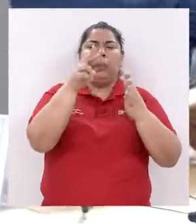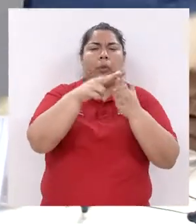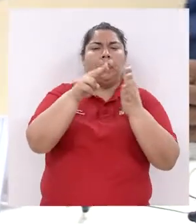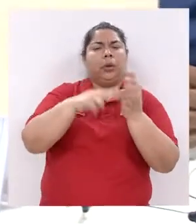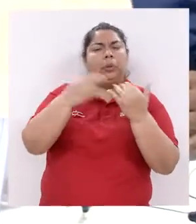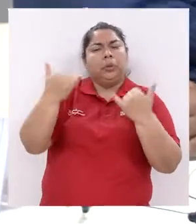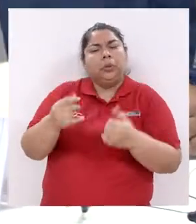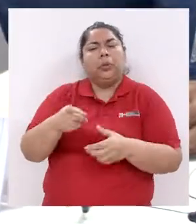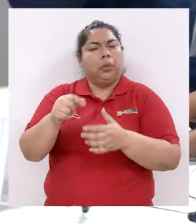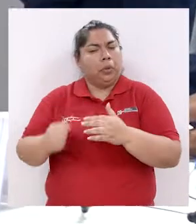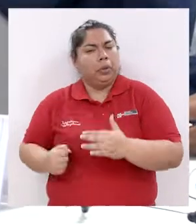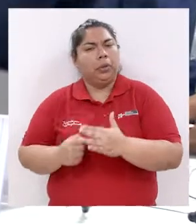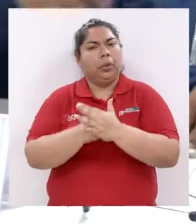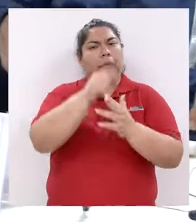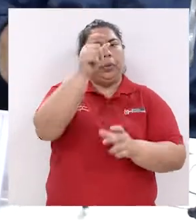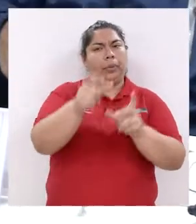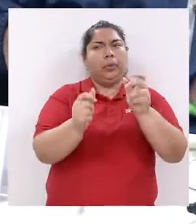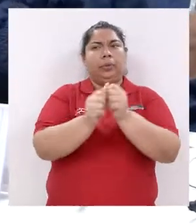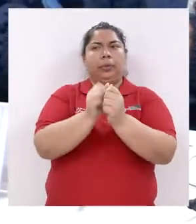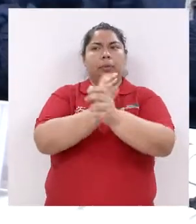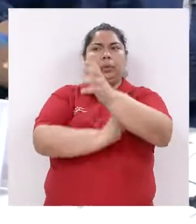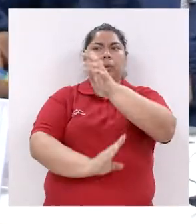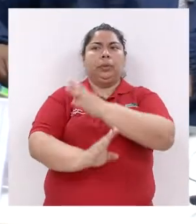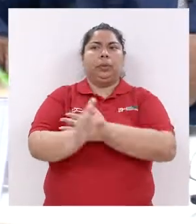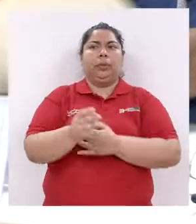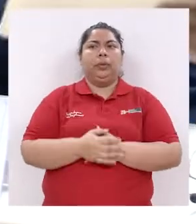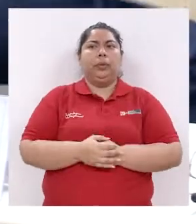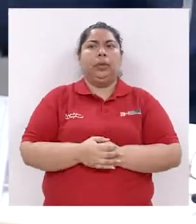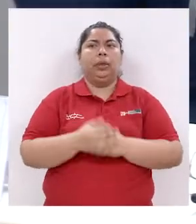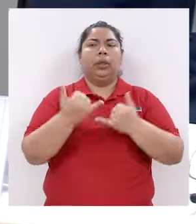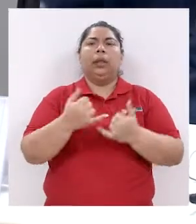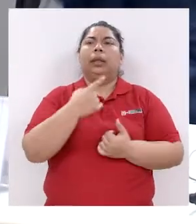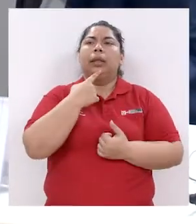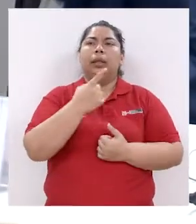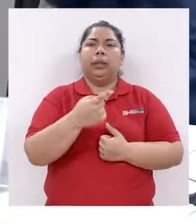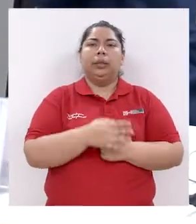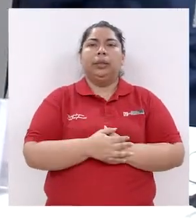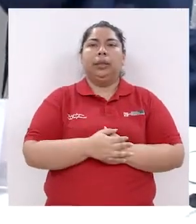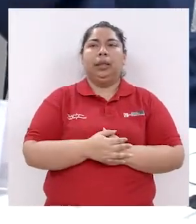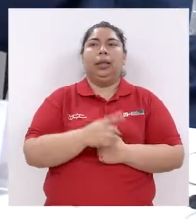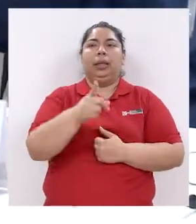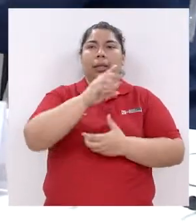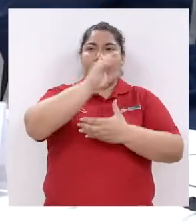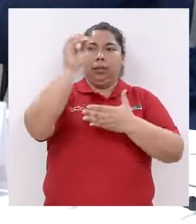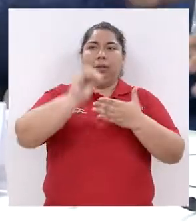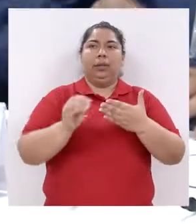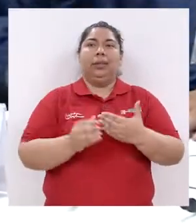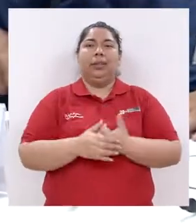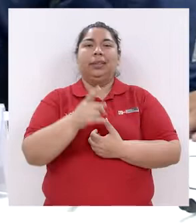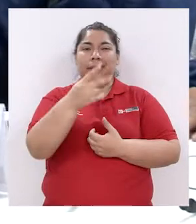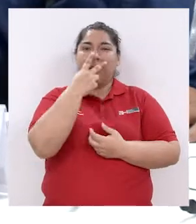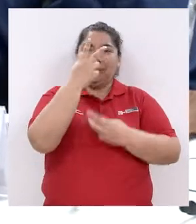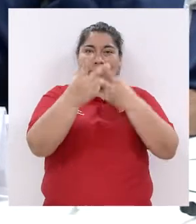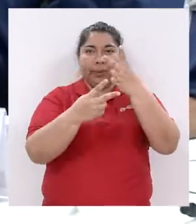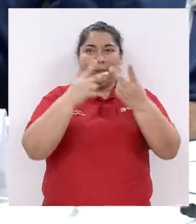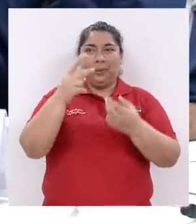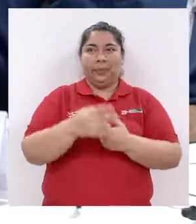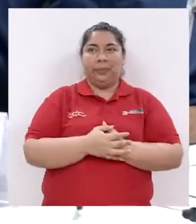programas y proyectos de apoyo a las personas con discapacidad. Imagínense que las OREDIS se